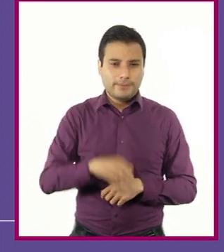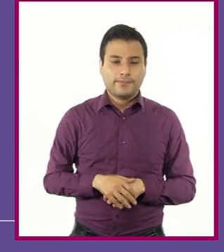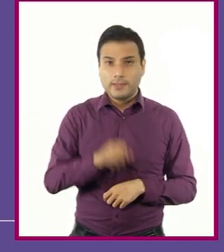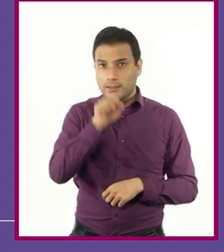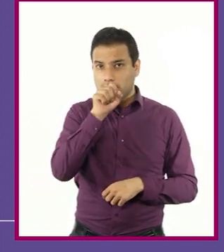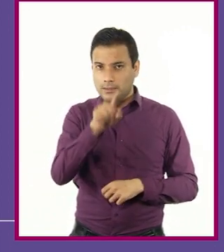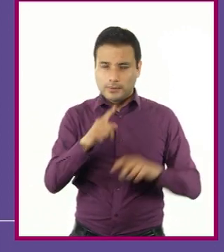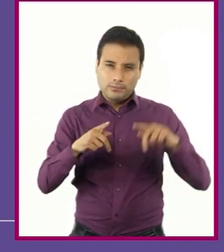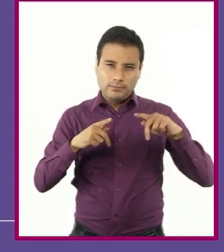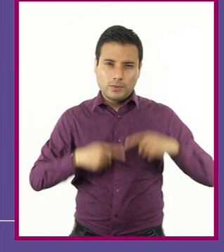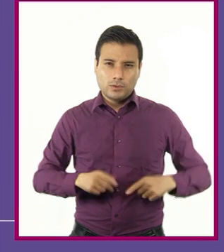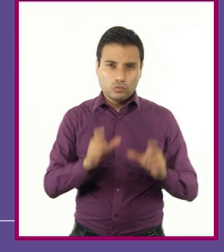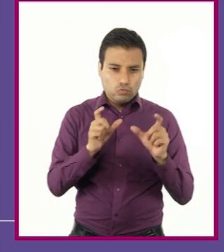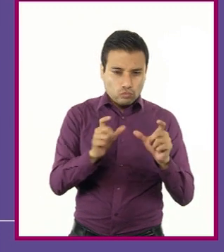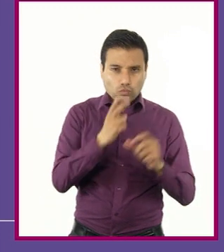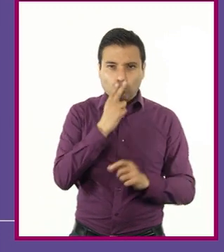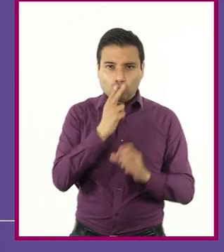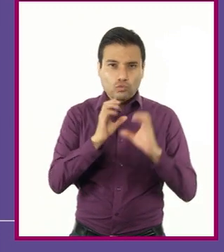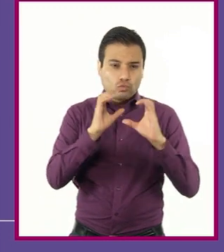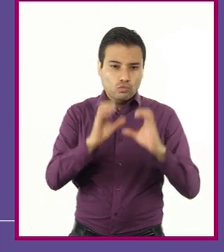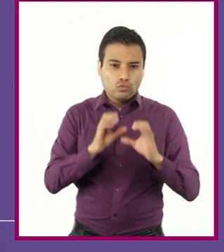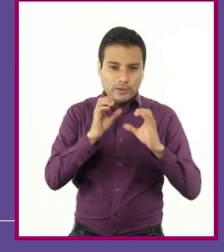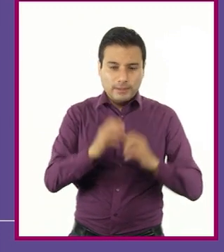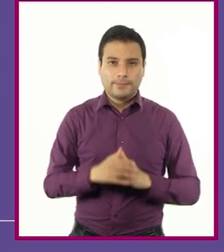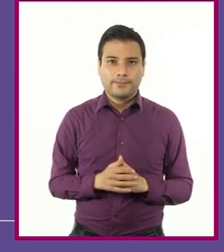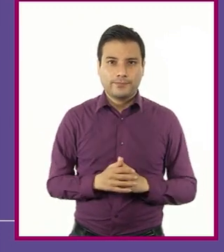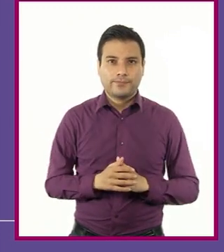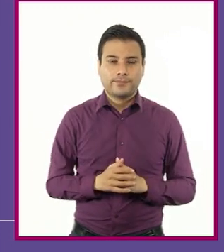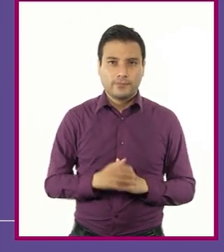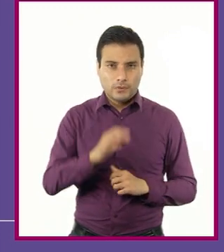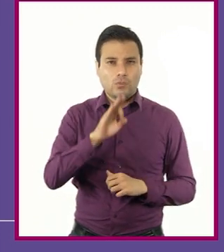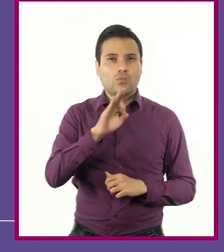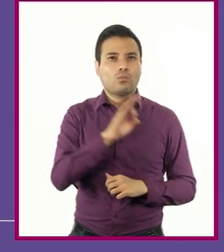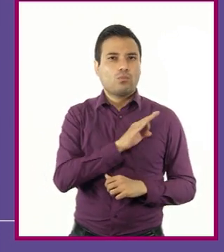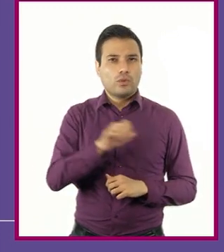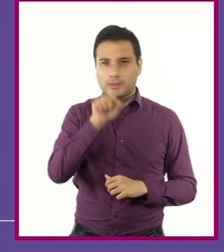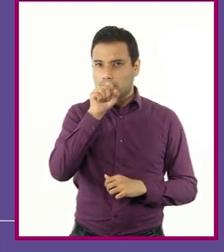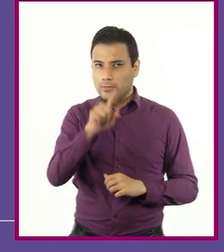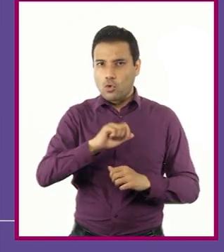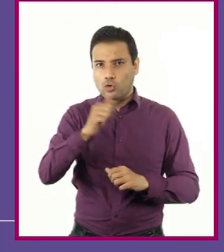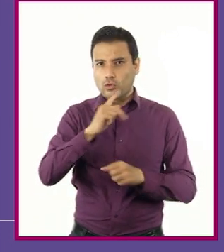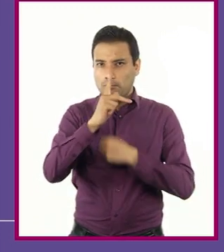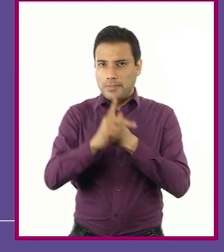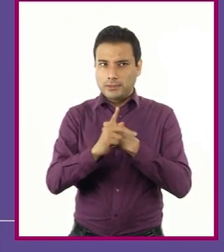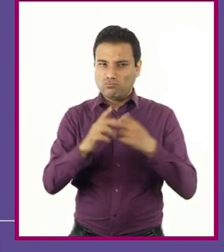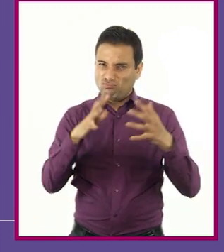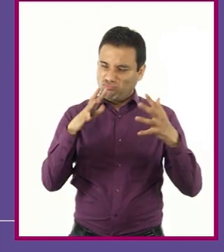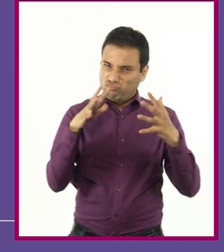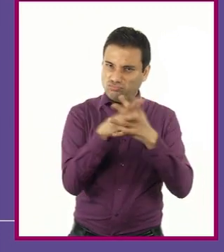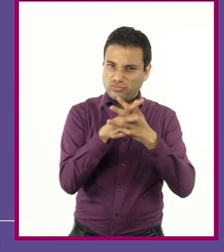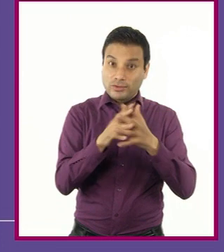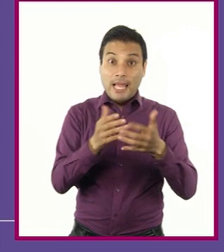nacional. 4. Declarar la guerra en nombre de los Estados Unidos mexicanos, previa autorización del Congreso de la